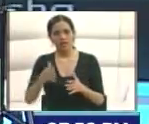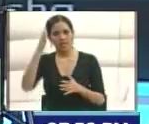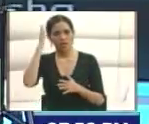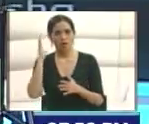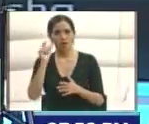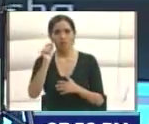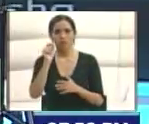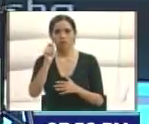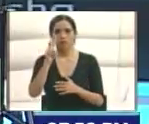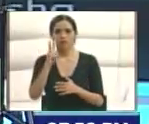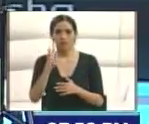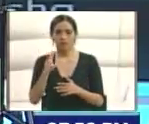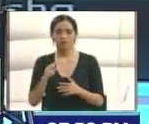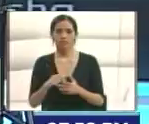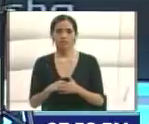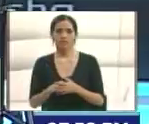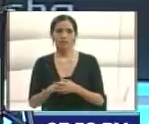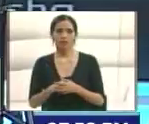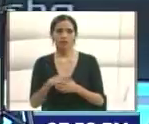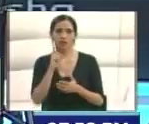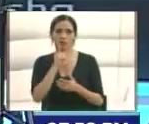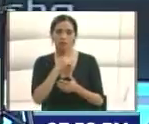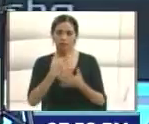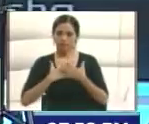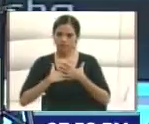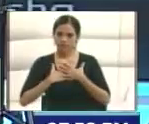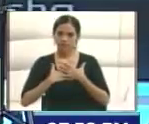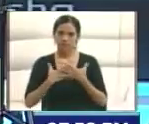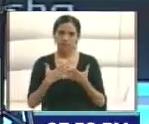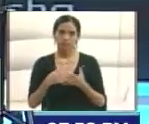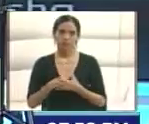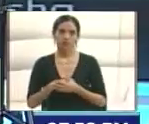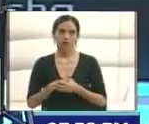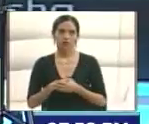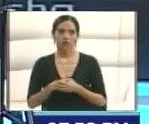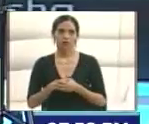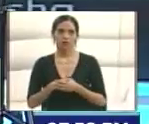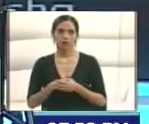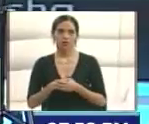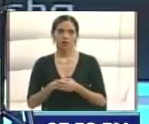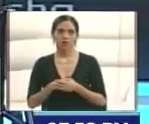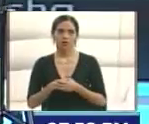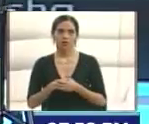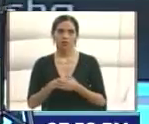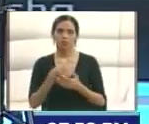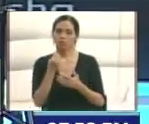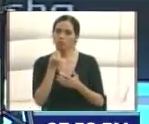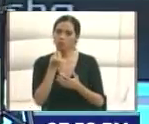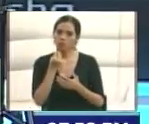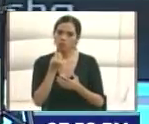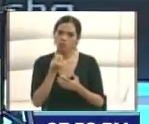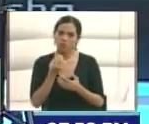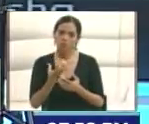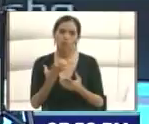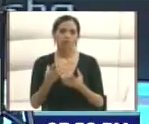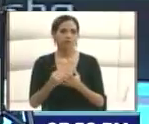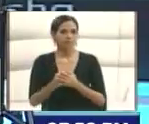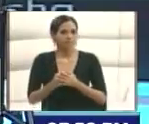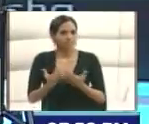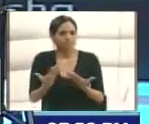tv y en mi nombre propio mandamos muy tierno muy